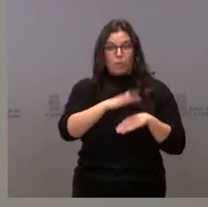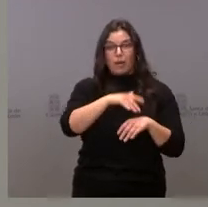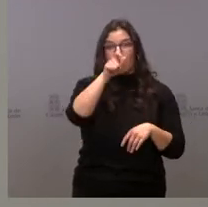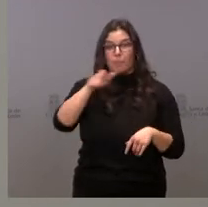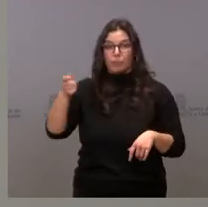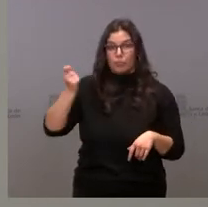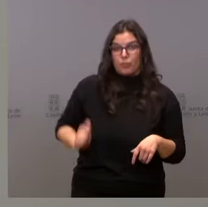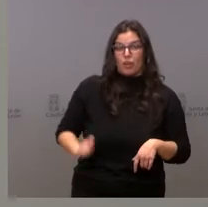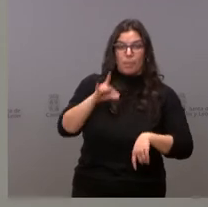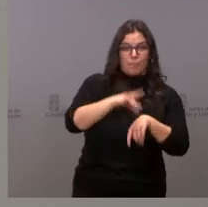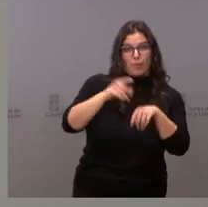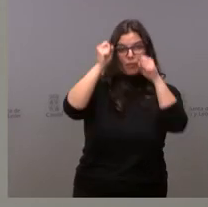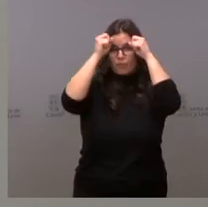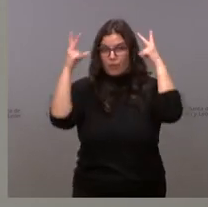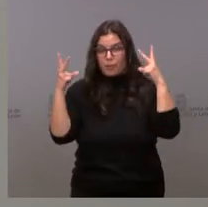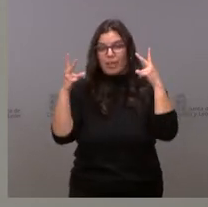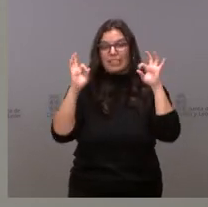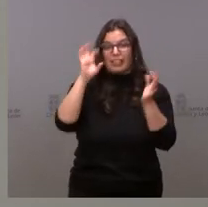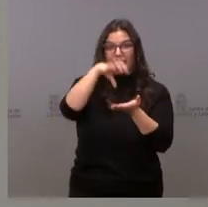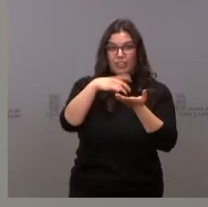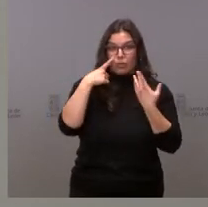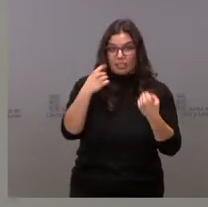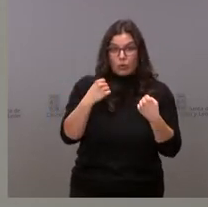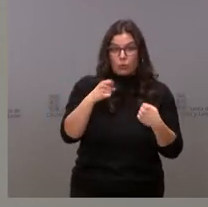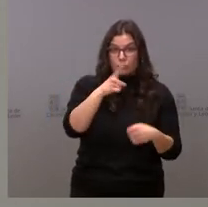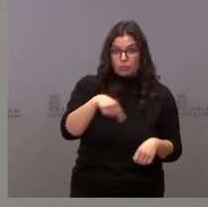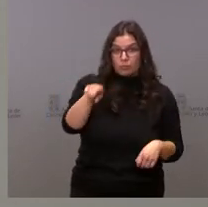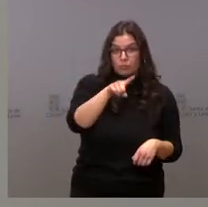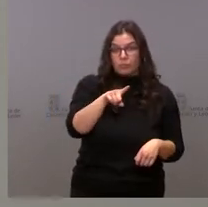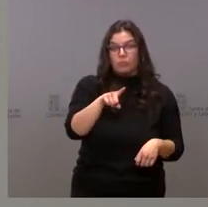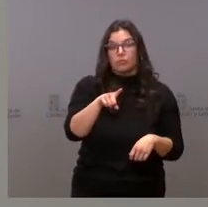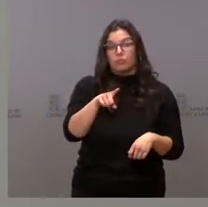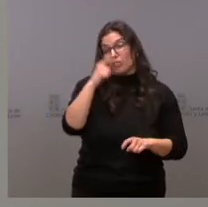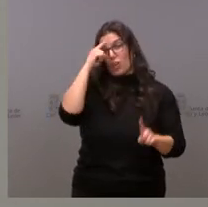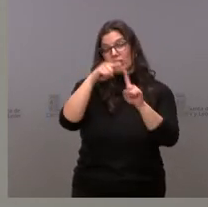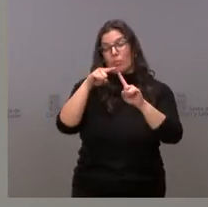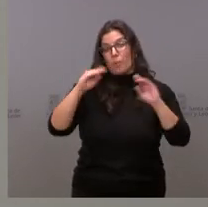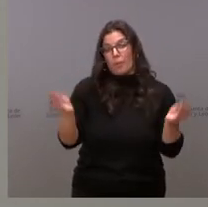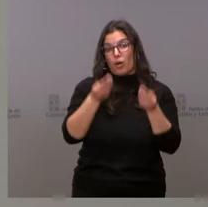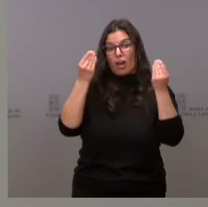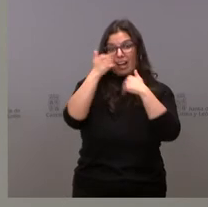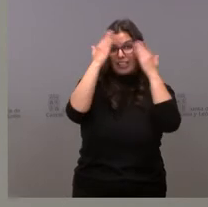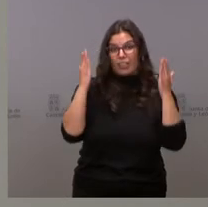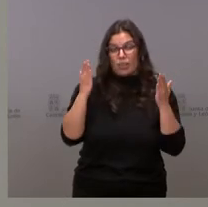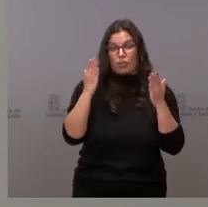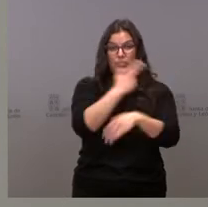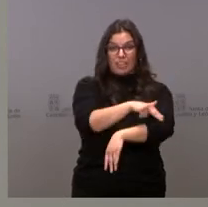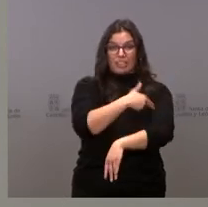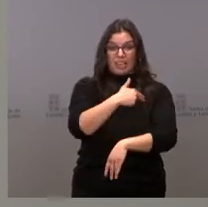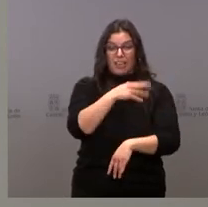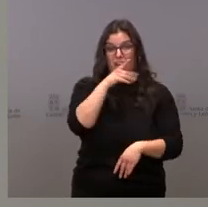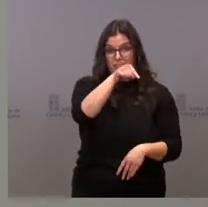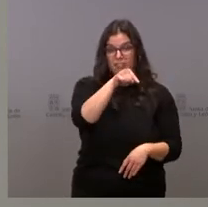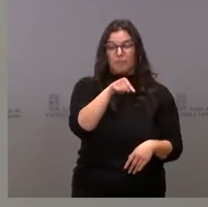médico y de enfermería de atención primaria para con el fin de mejorar la asistencia sanitaria en este nivel asistencial